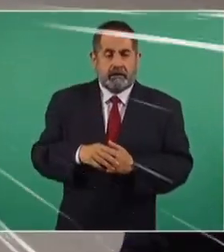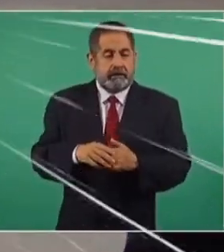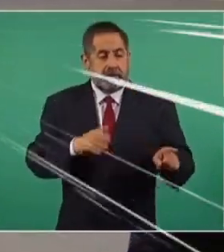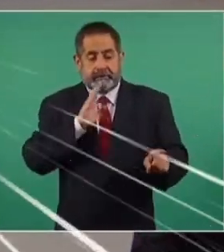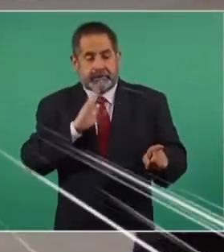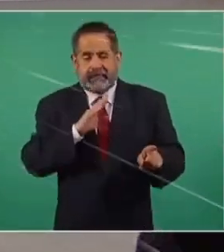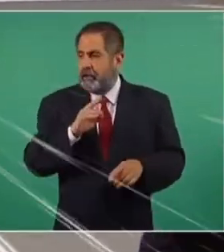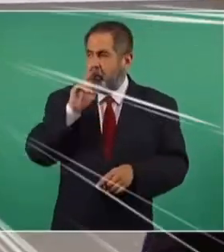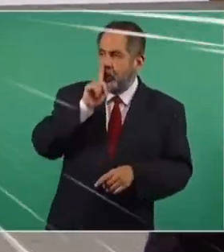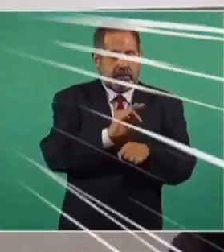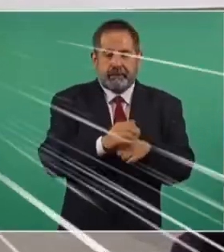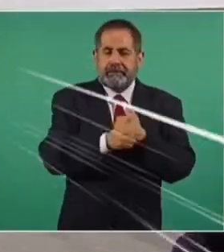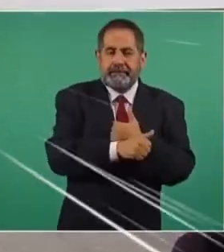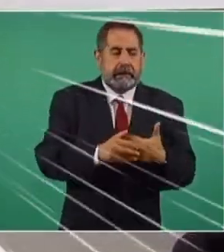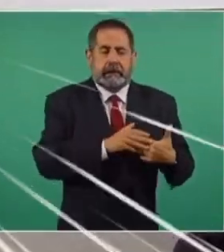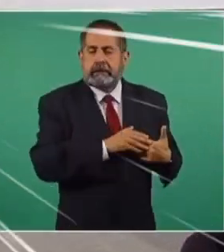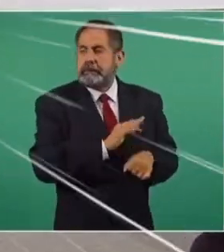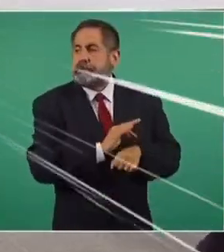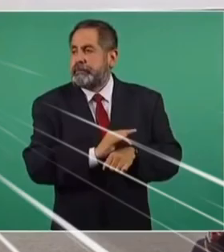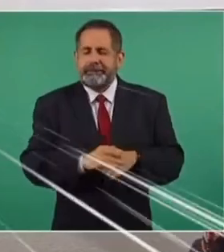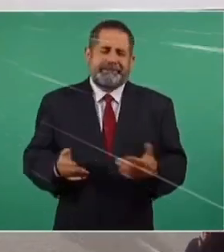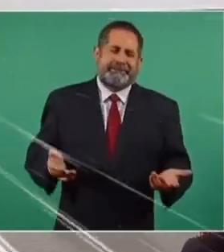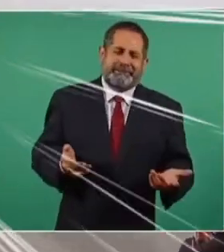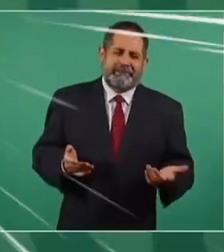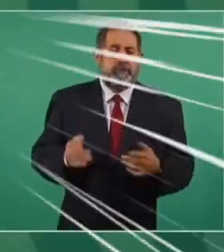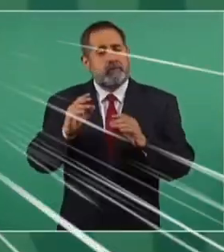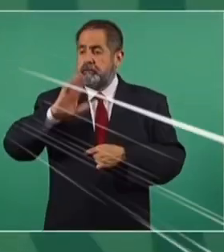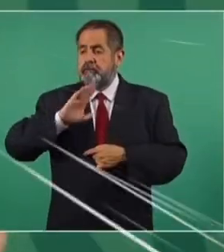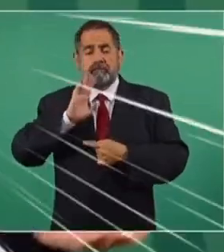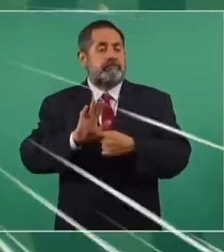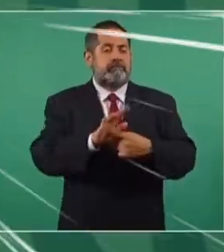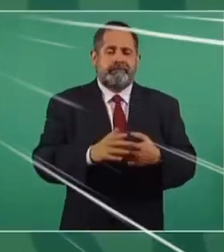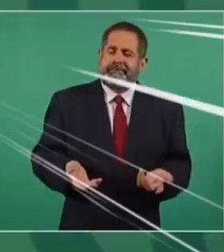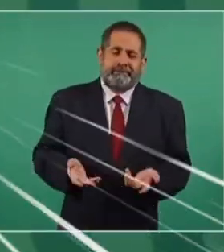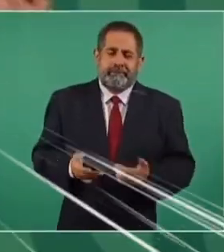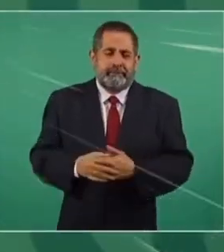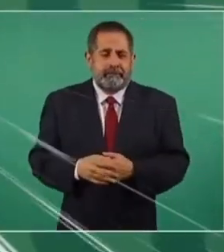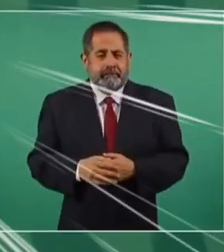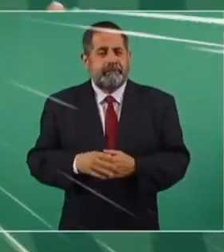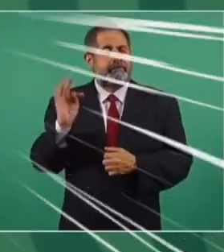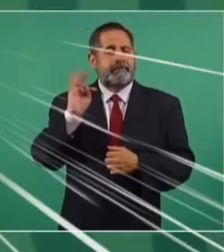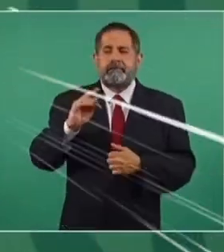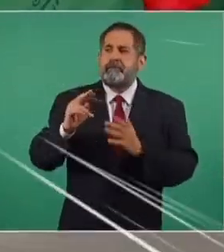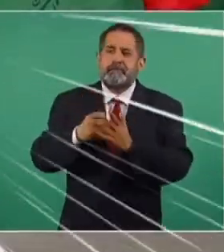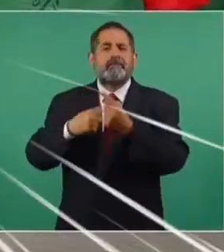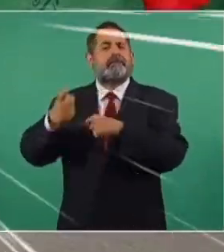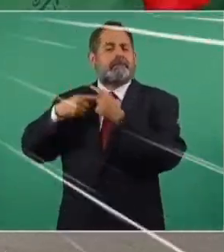encubriéramos, protegiéramos o actuáramos dando mal los ejemplos, el gobierno fuese de nuevo, ¿no?